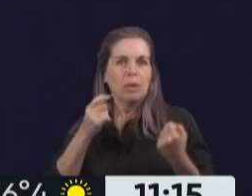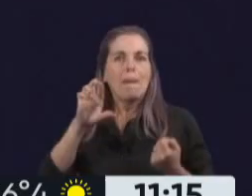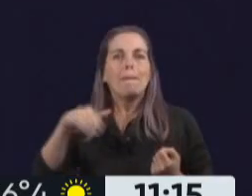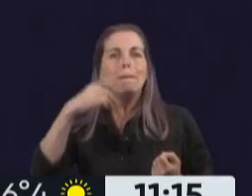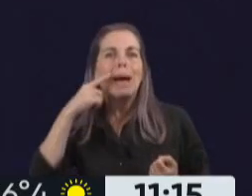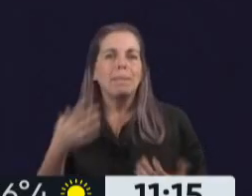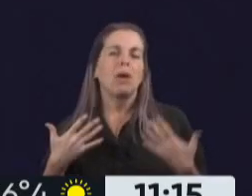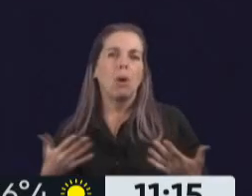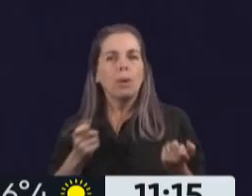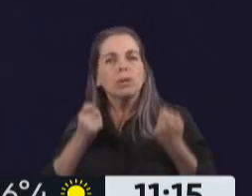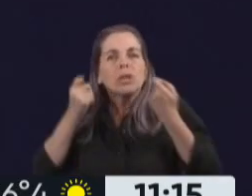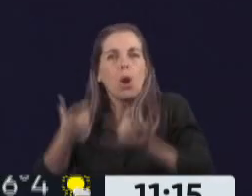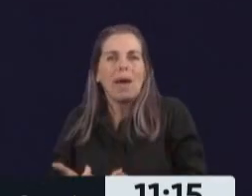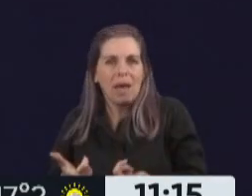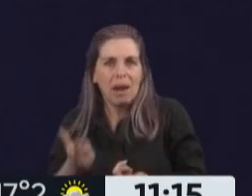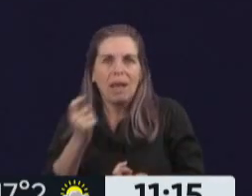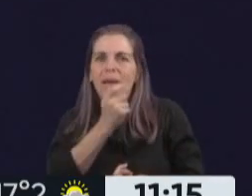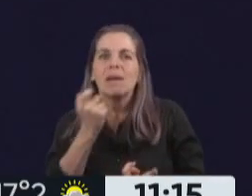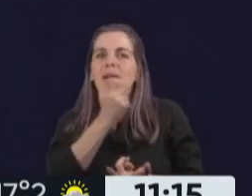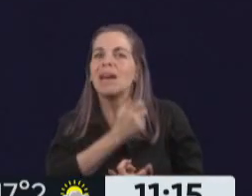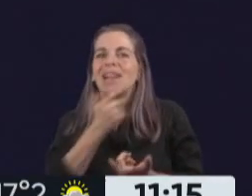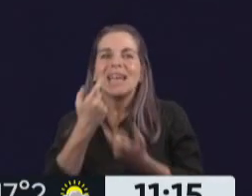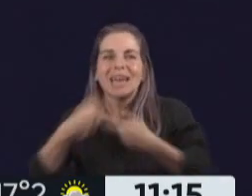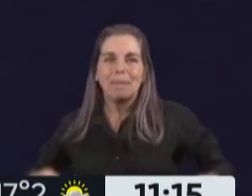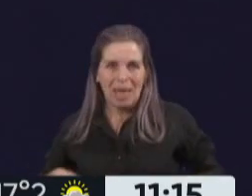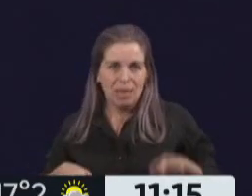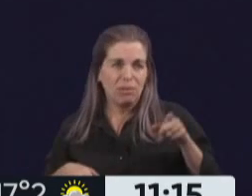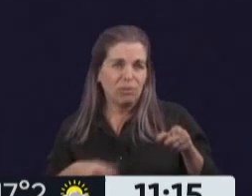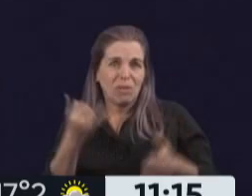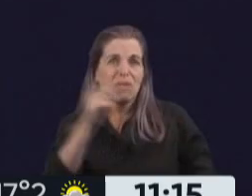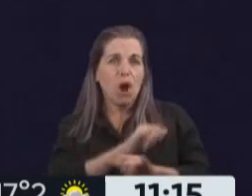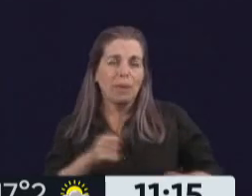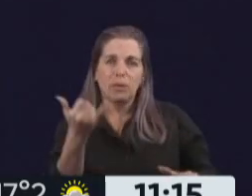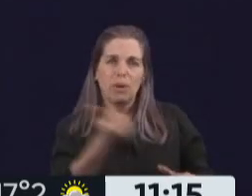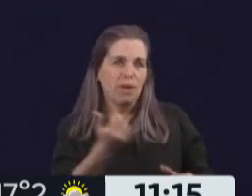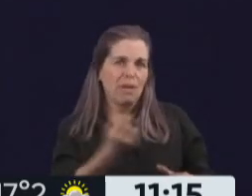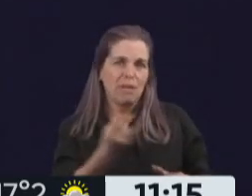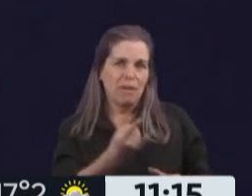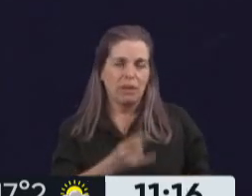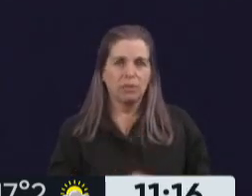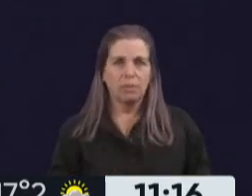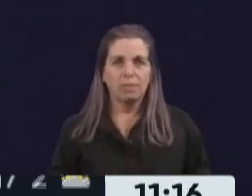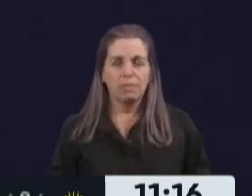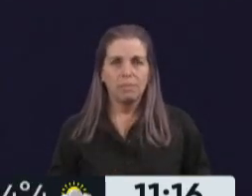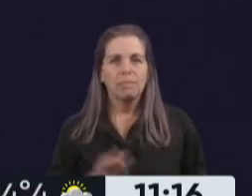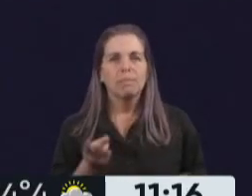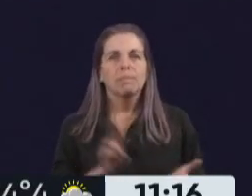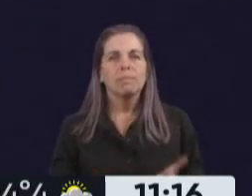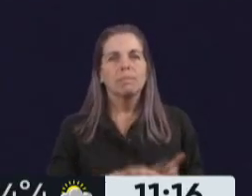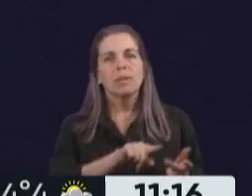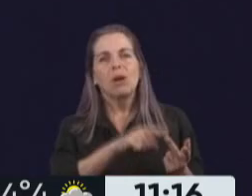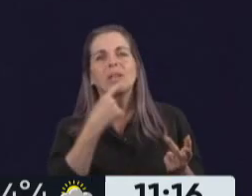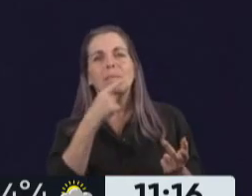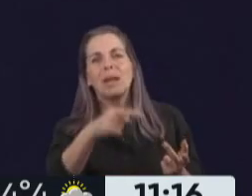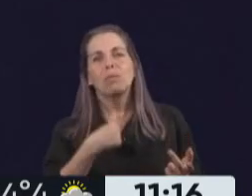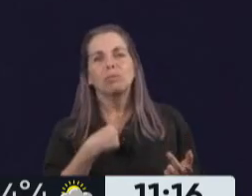que, en definitiva, es falso, todo va a seguir como hasta ahora para quien lo necesite. Repetime la pregunta del